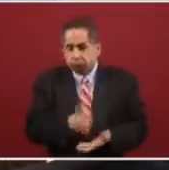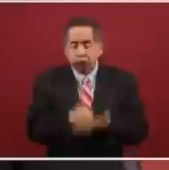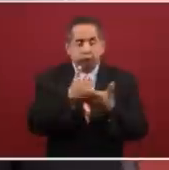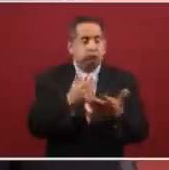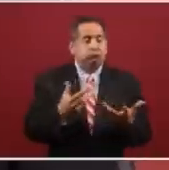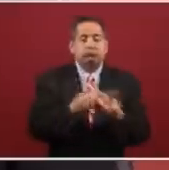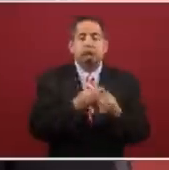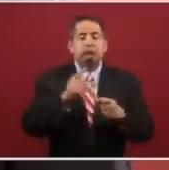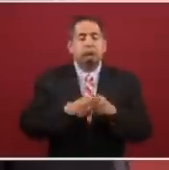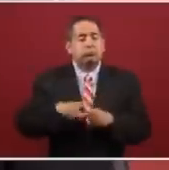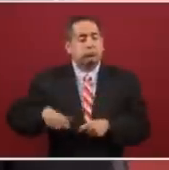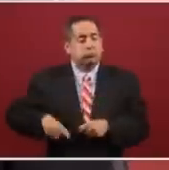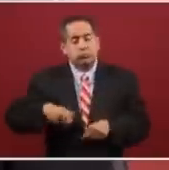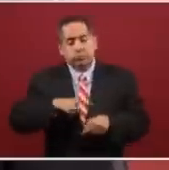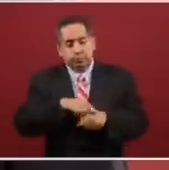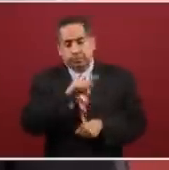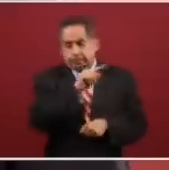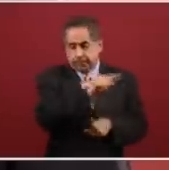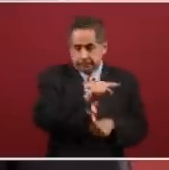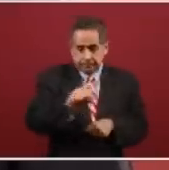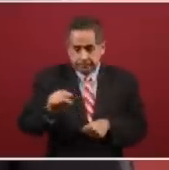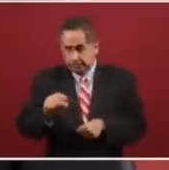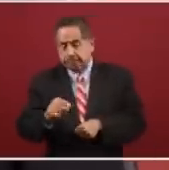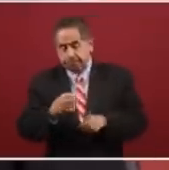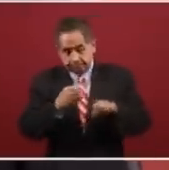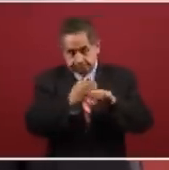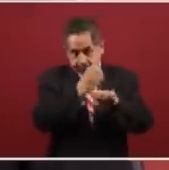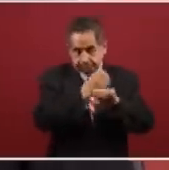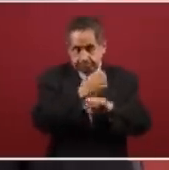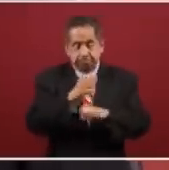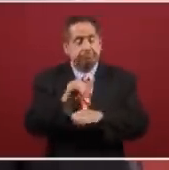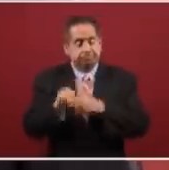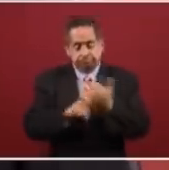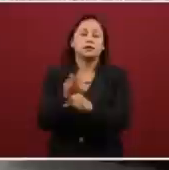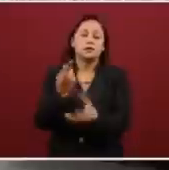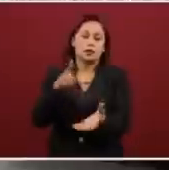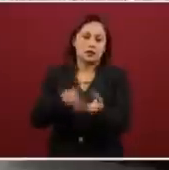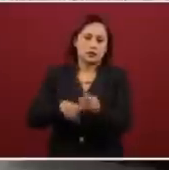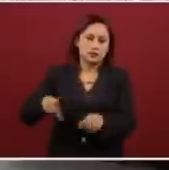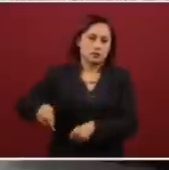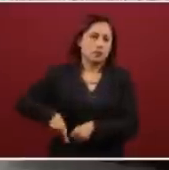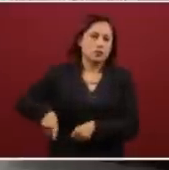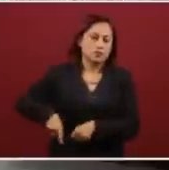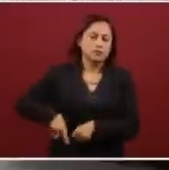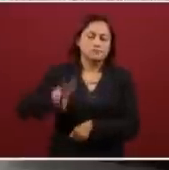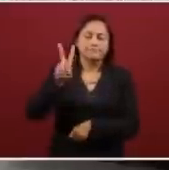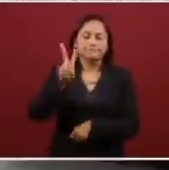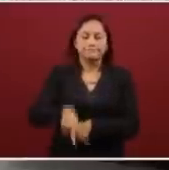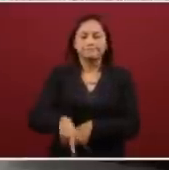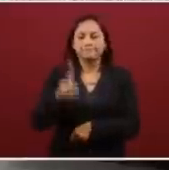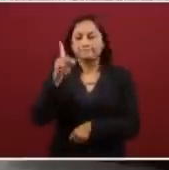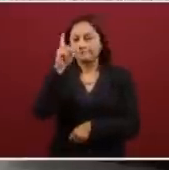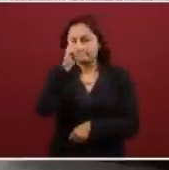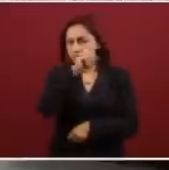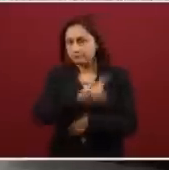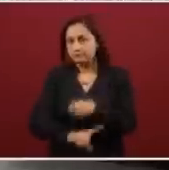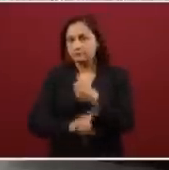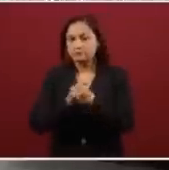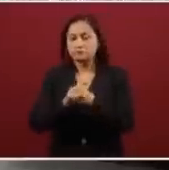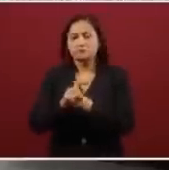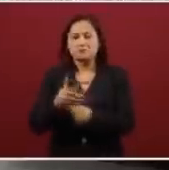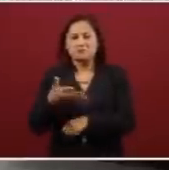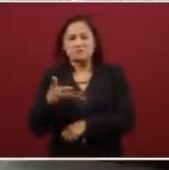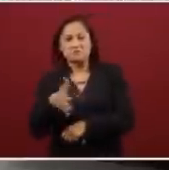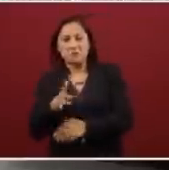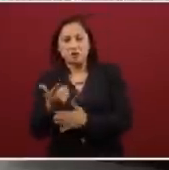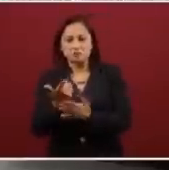educativo, que actualmente se encuentran contratados por honorarios o de manera eventual. Hay alrededor de